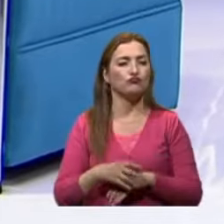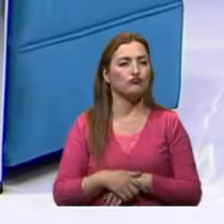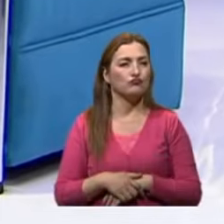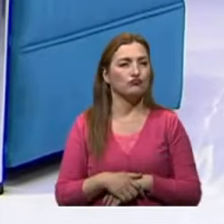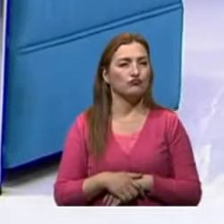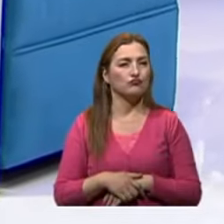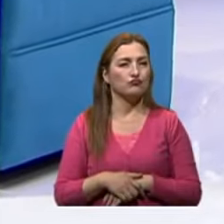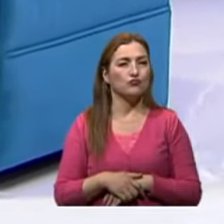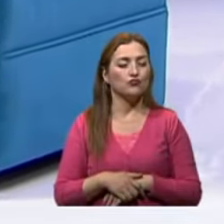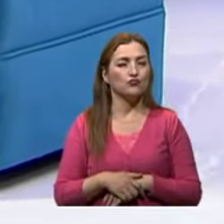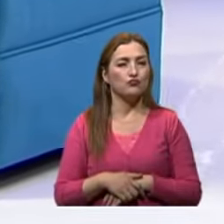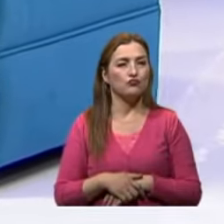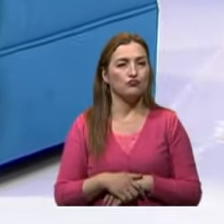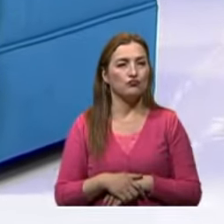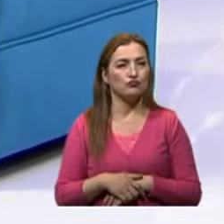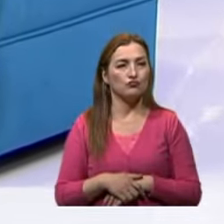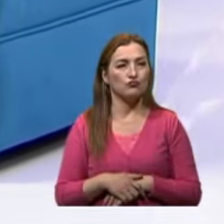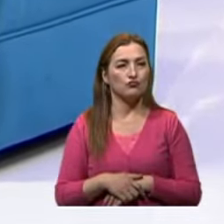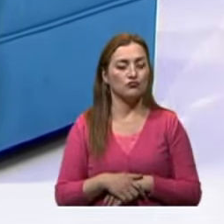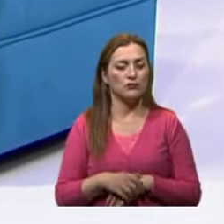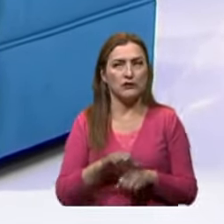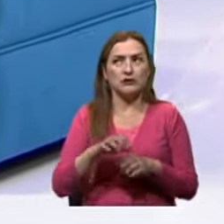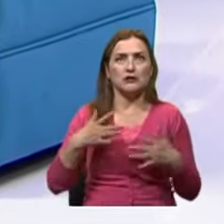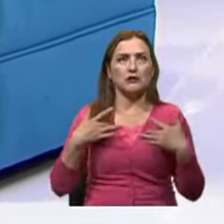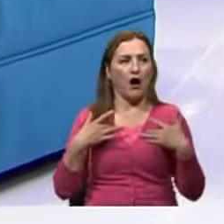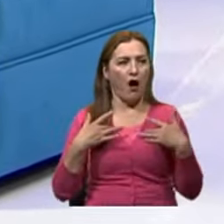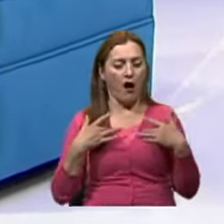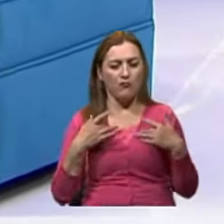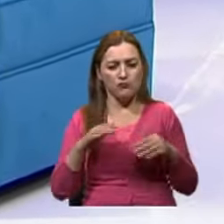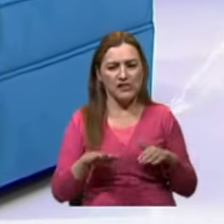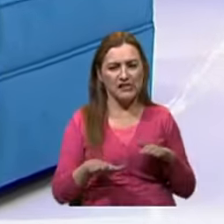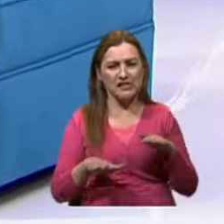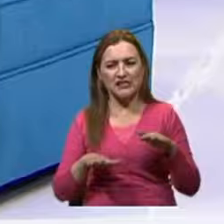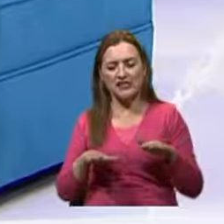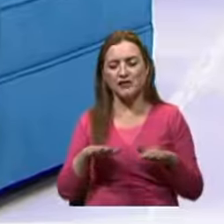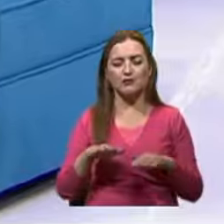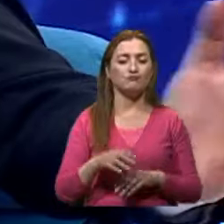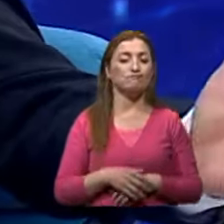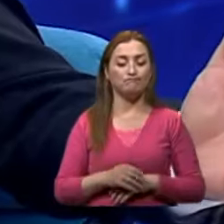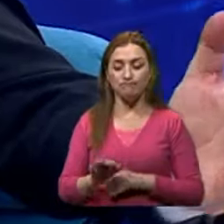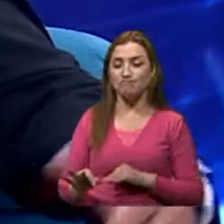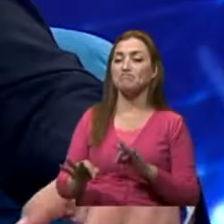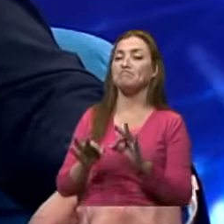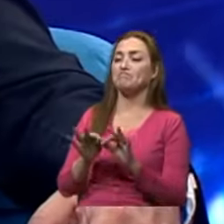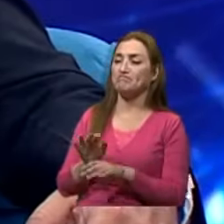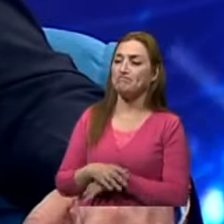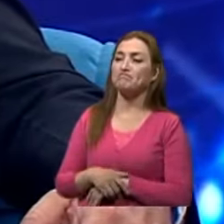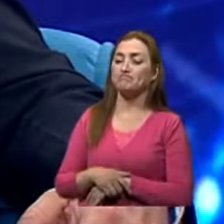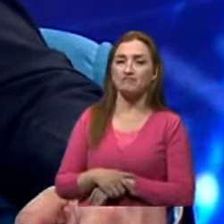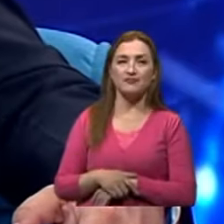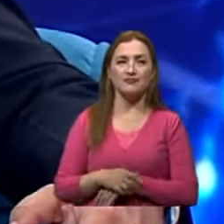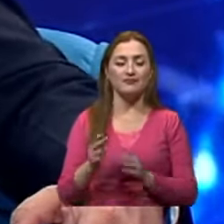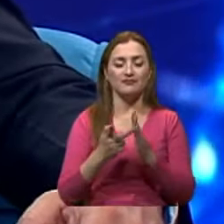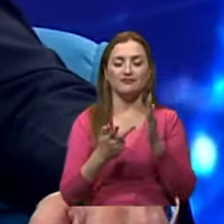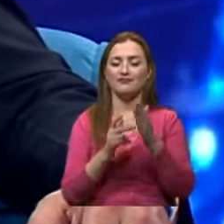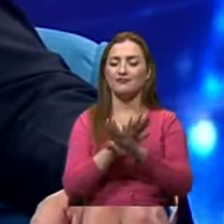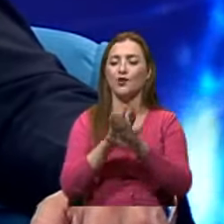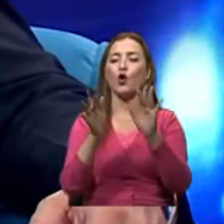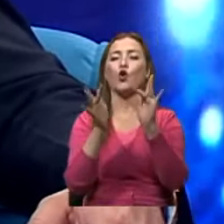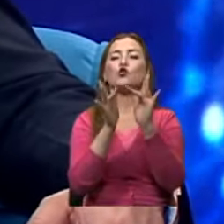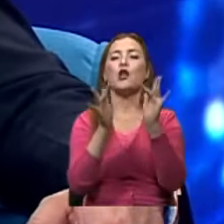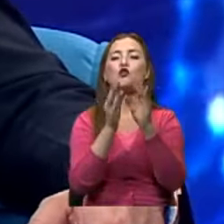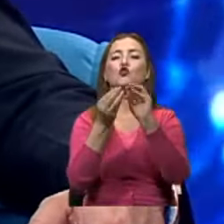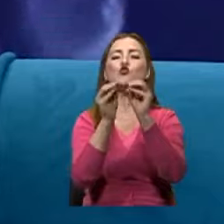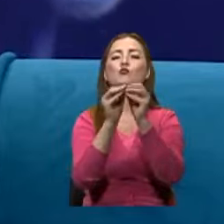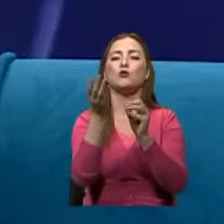que el paciente es el que se da cuenta de efectivamente de cómo está Perfecto, ya se evolucionando. nos ha acabado el programa, lamentablemente. Tus números de contacto,